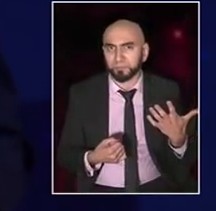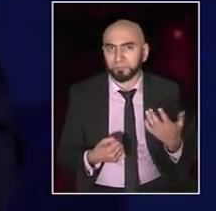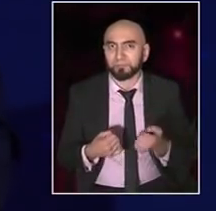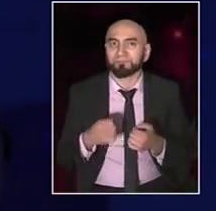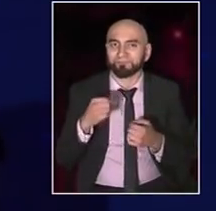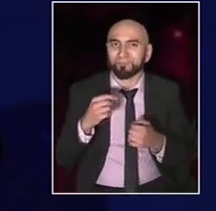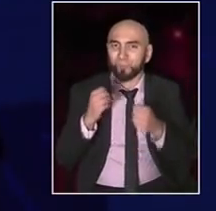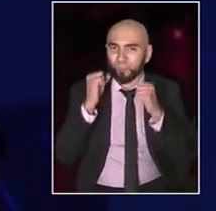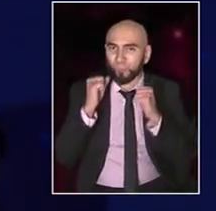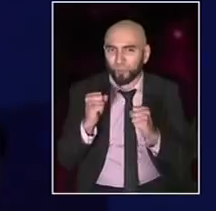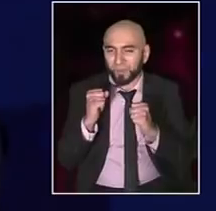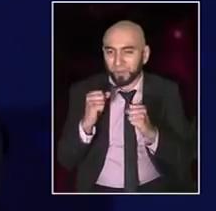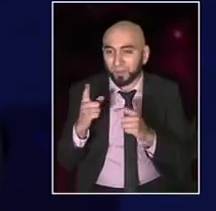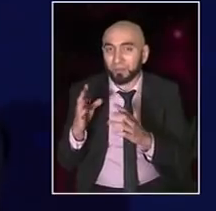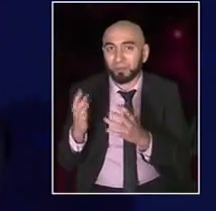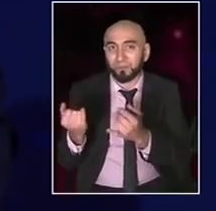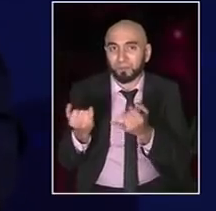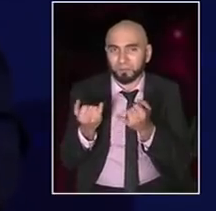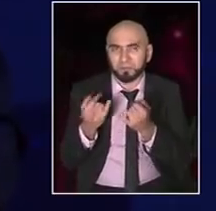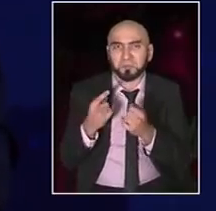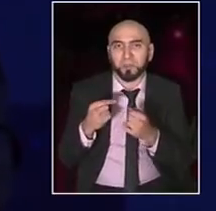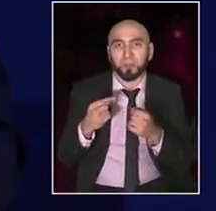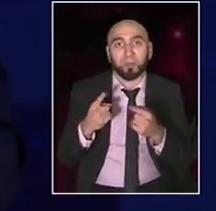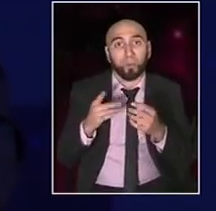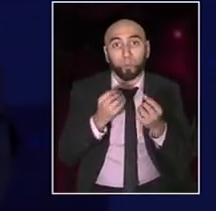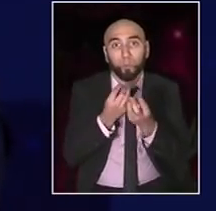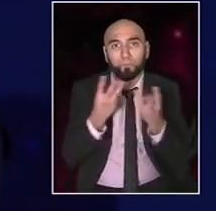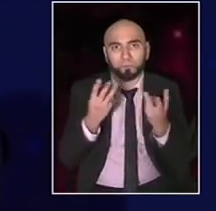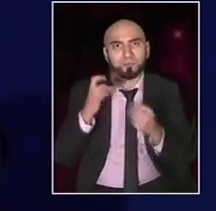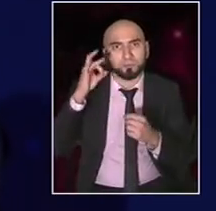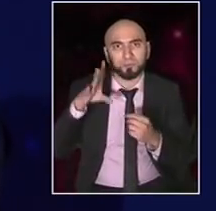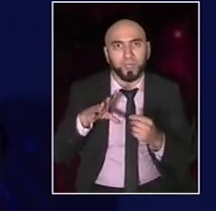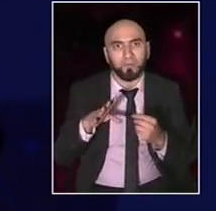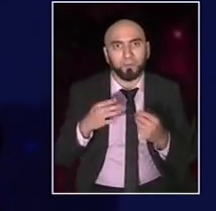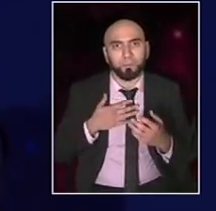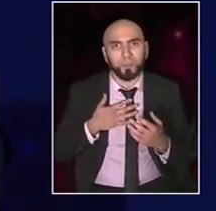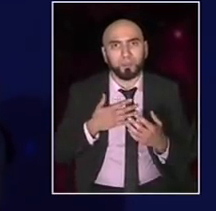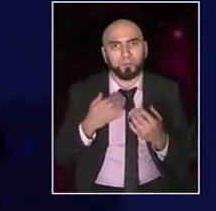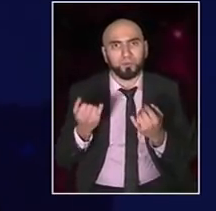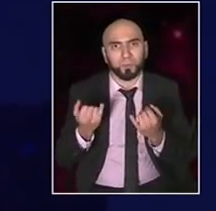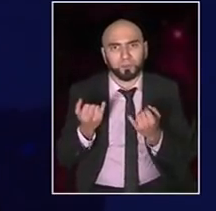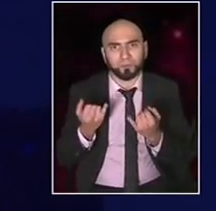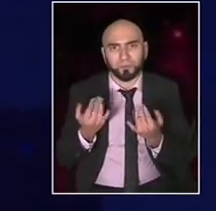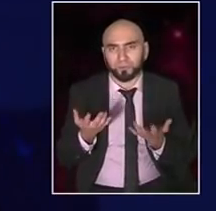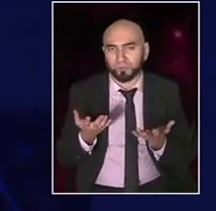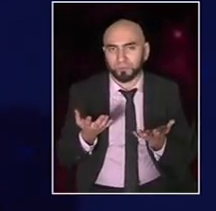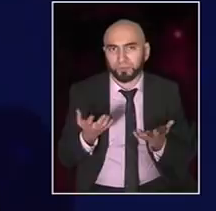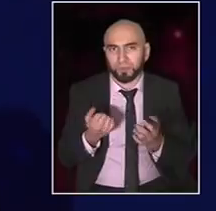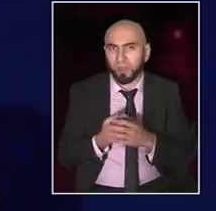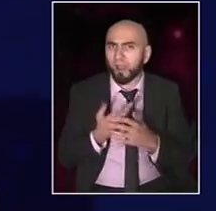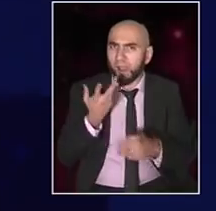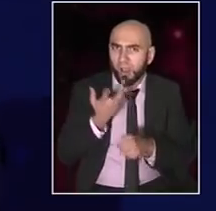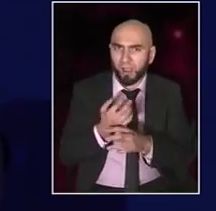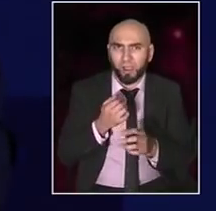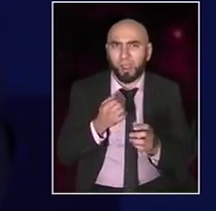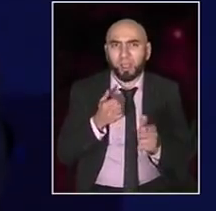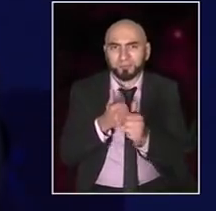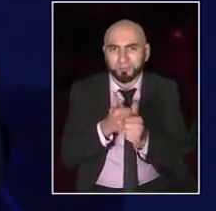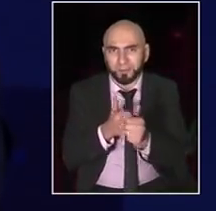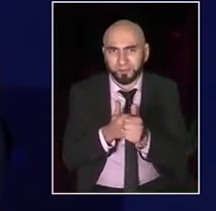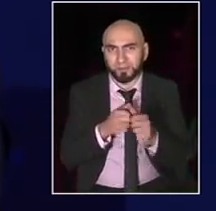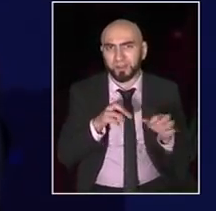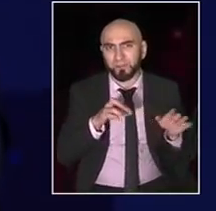pueden predecir. Las plataformas saben todas de nosotros. Vamos a tener asistentes virtuales que son producto de estas plataformas,